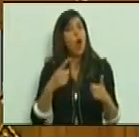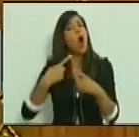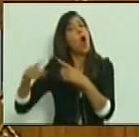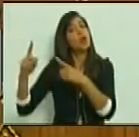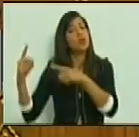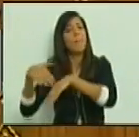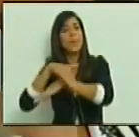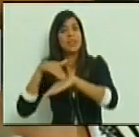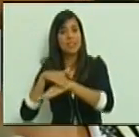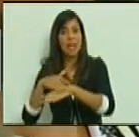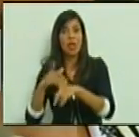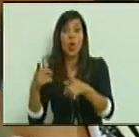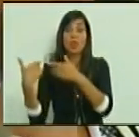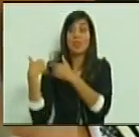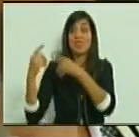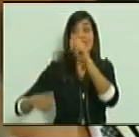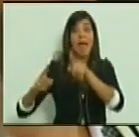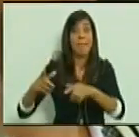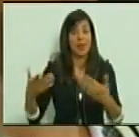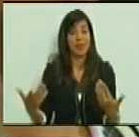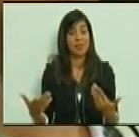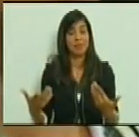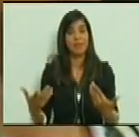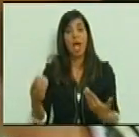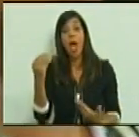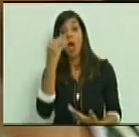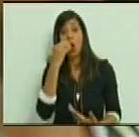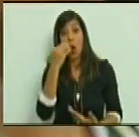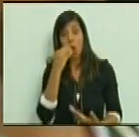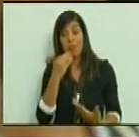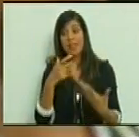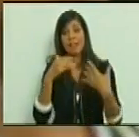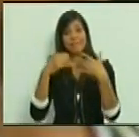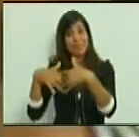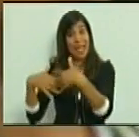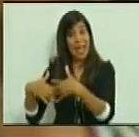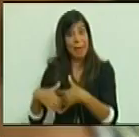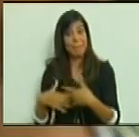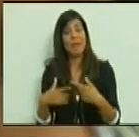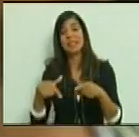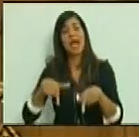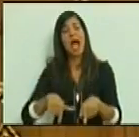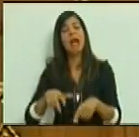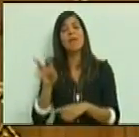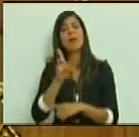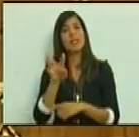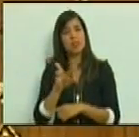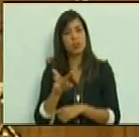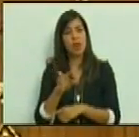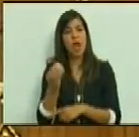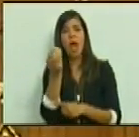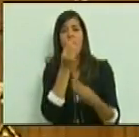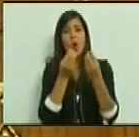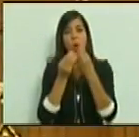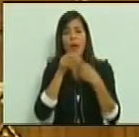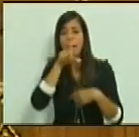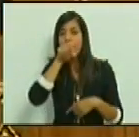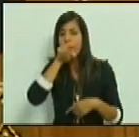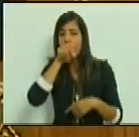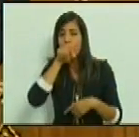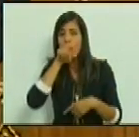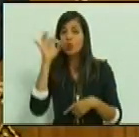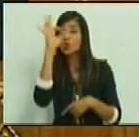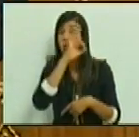ministerio. Pero el alimento balanceado que produce el camarada sin hecho allá en Palito Blanco es para alimentar unos pollos y unos cochinos, que es